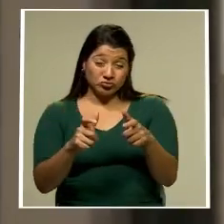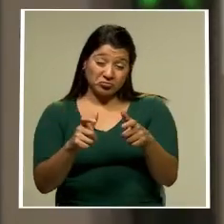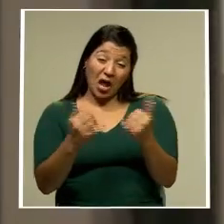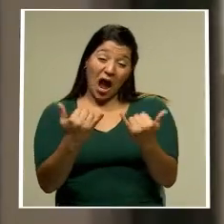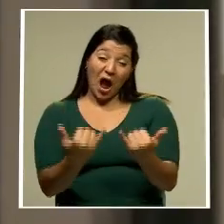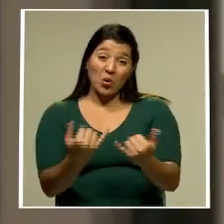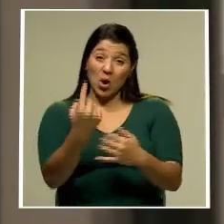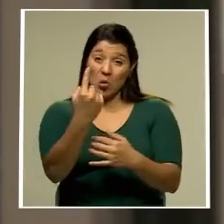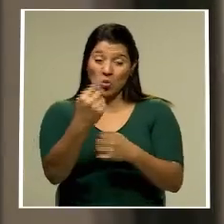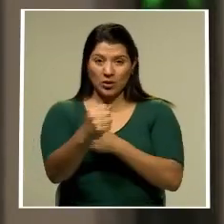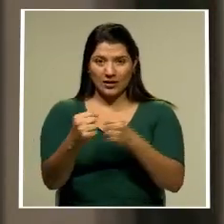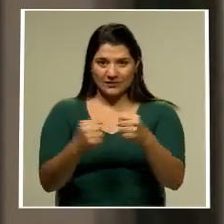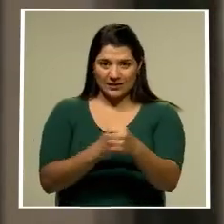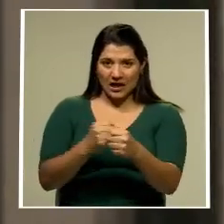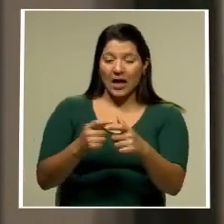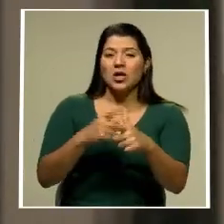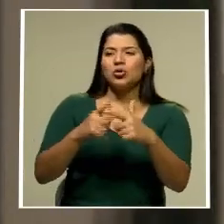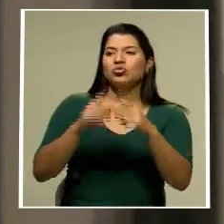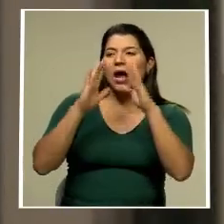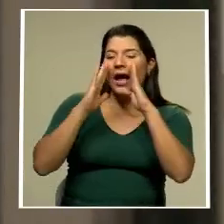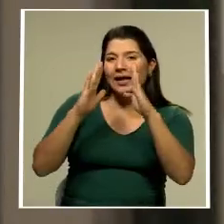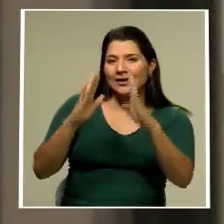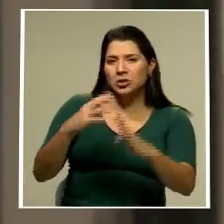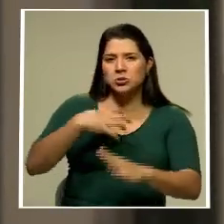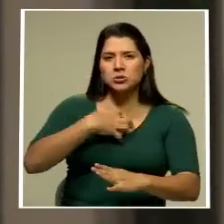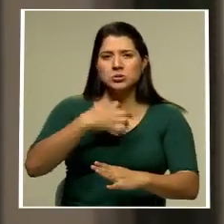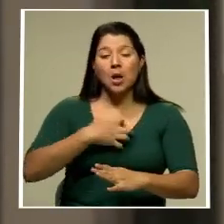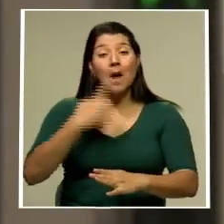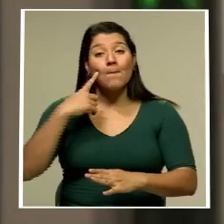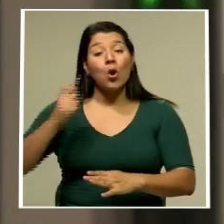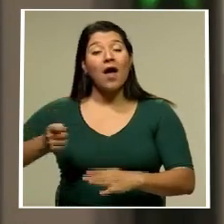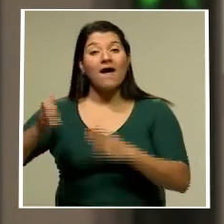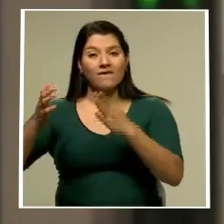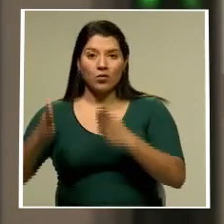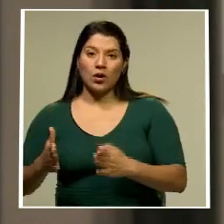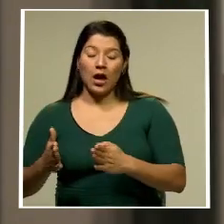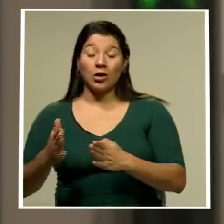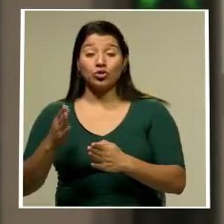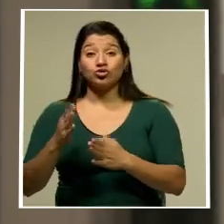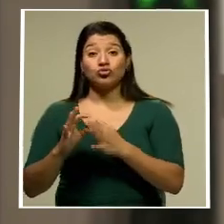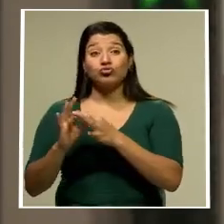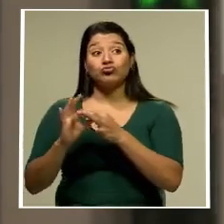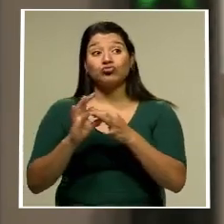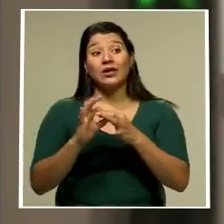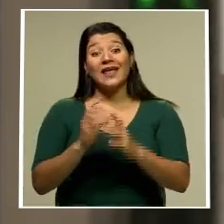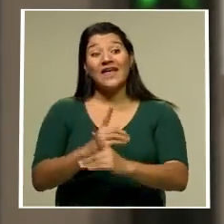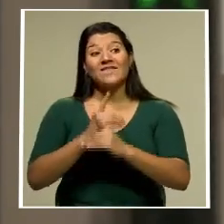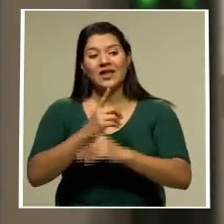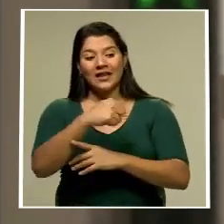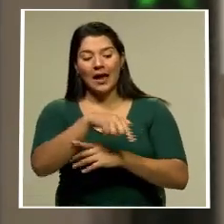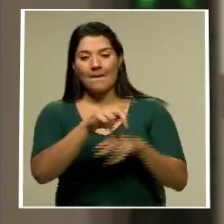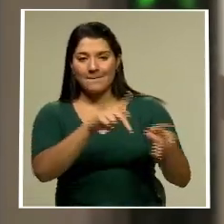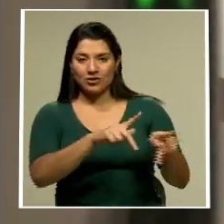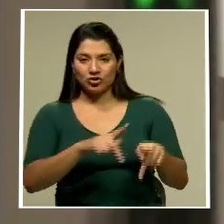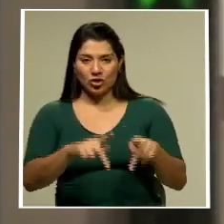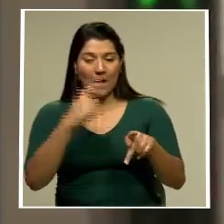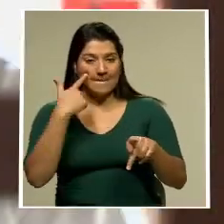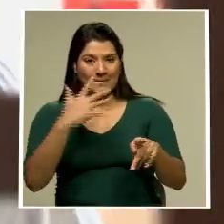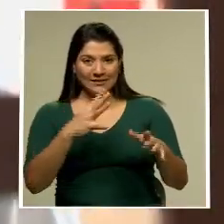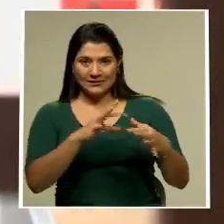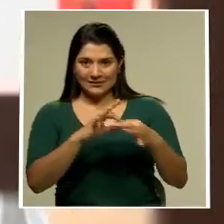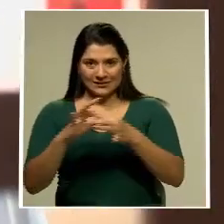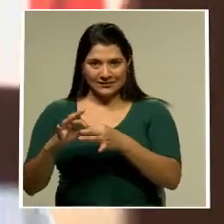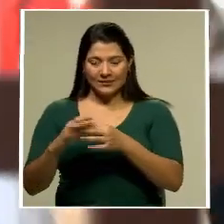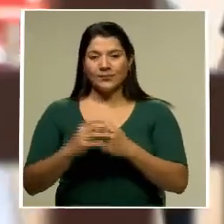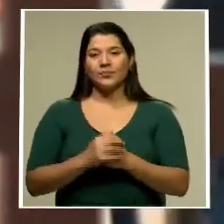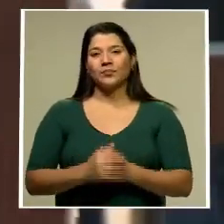se enfocó en atender las apelaciones presentadas por los defensores de los acusados vinculados a instituciones del Estado y a quienes no se les